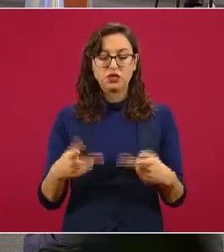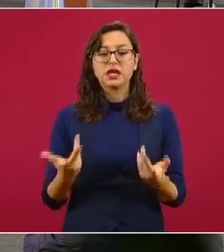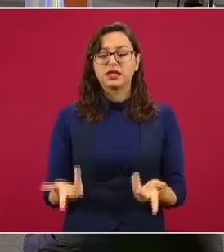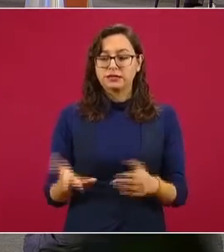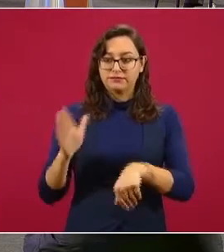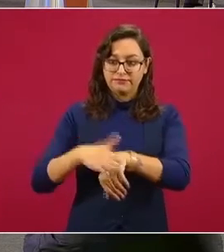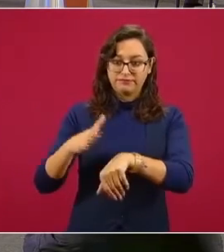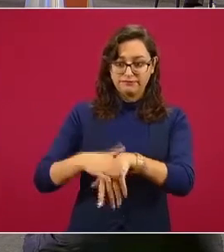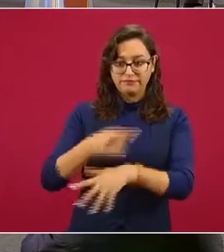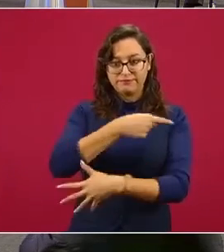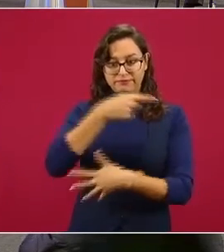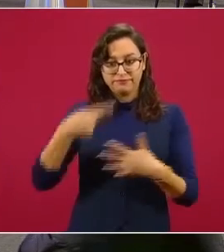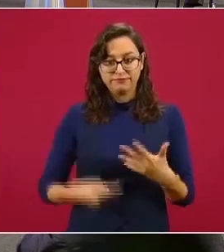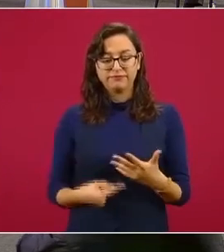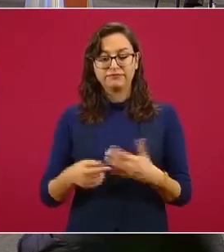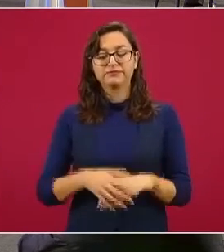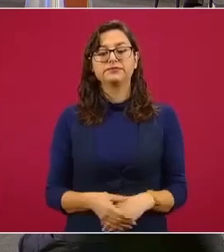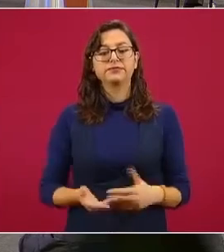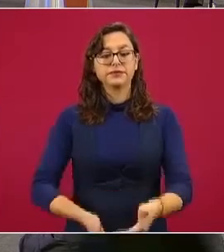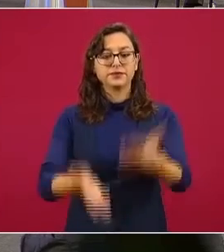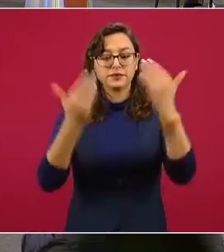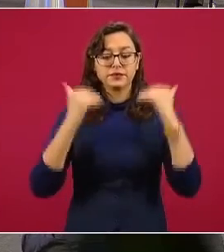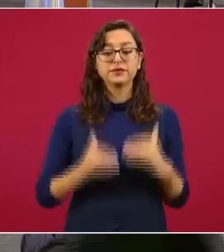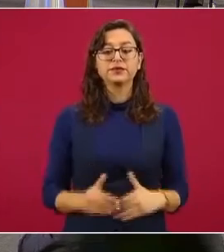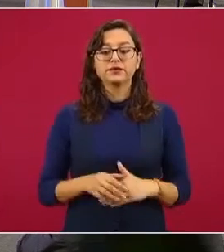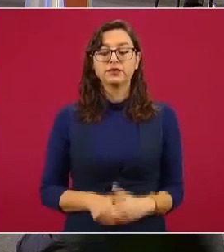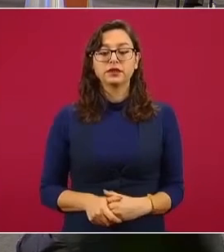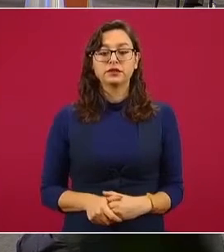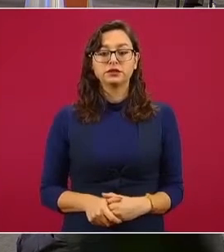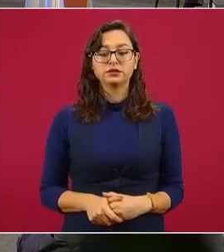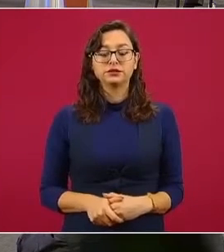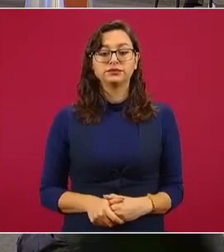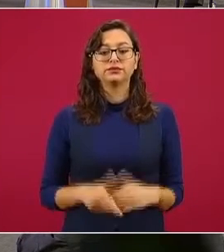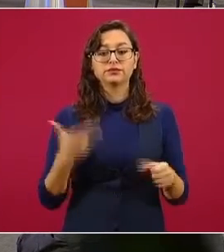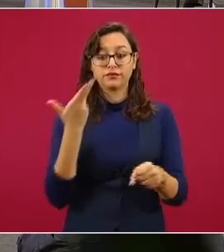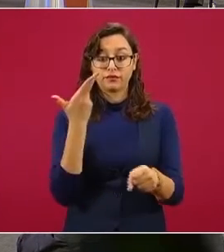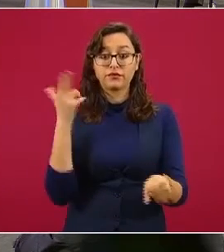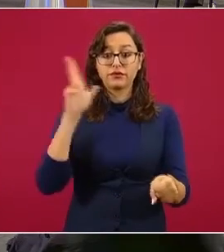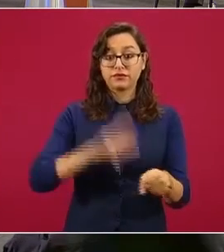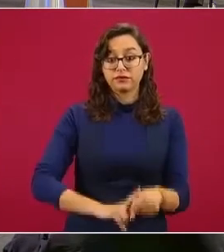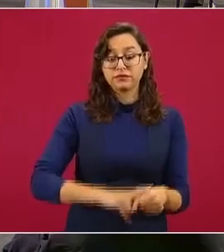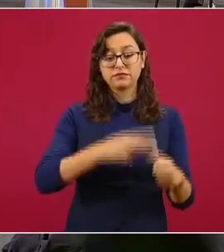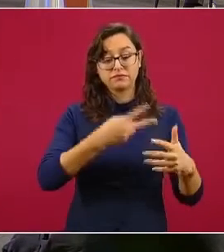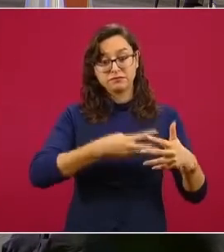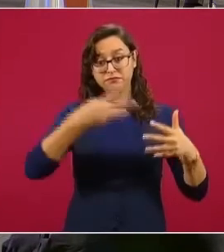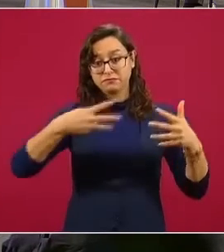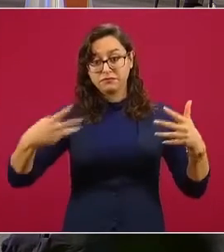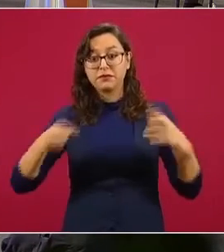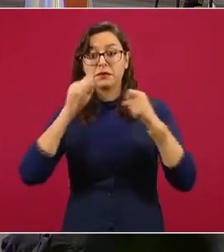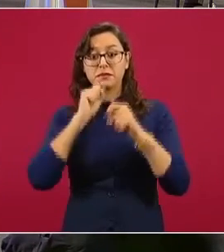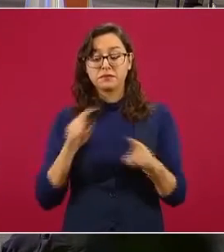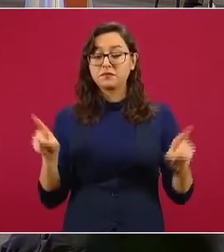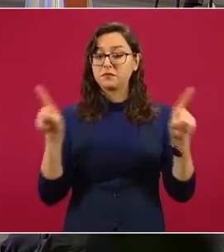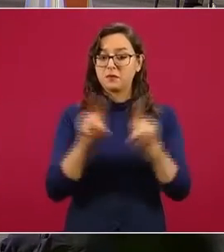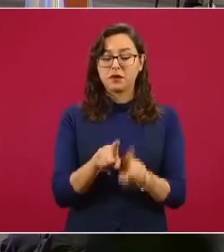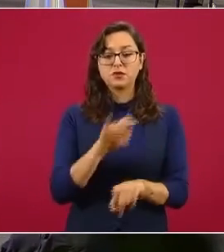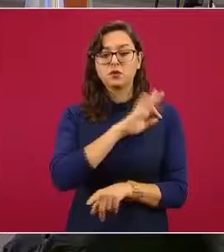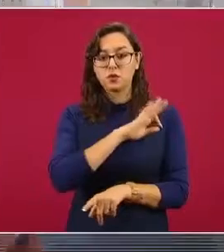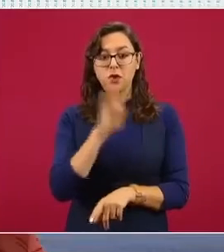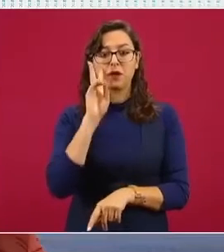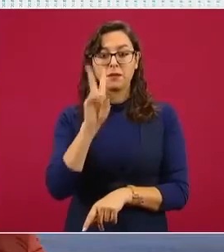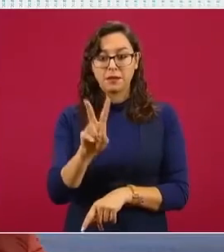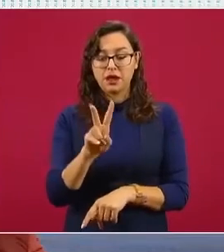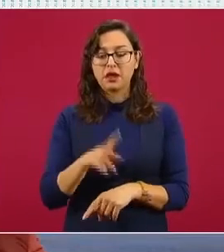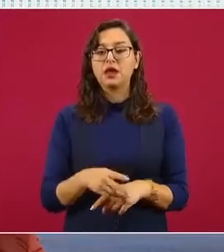precaución individual. La siguiente. En la hospitalización vemos el mismo patrón, llegamos a un punto